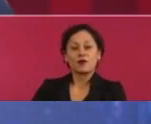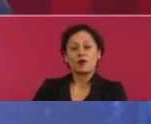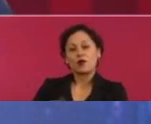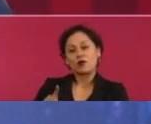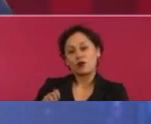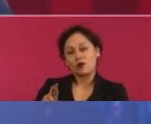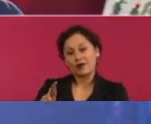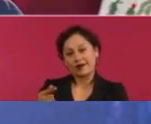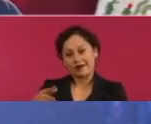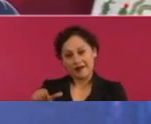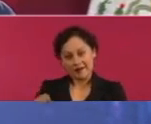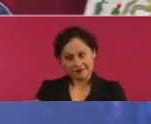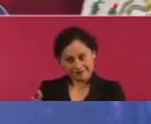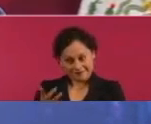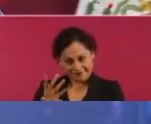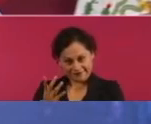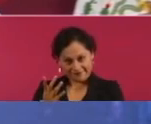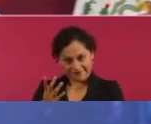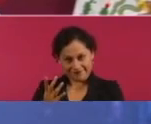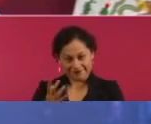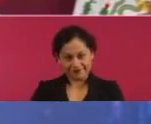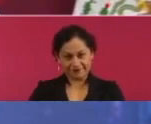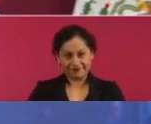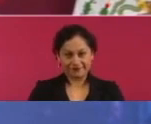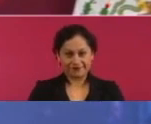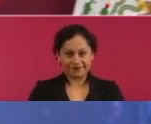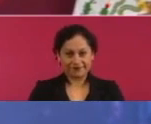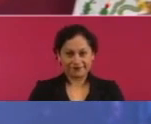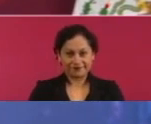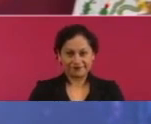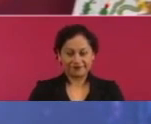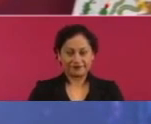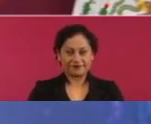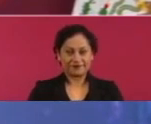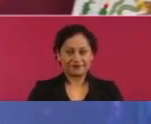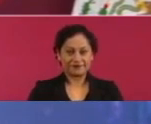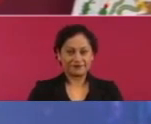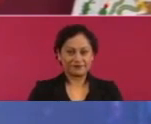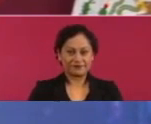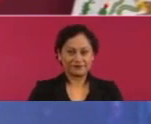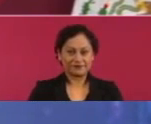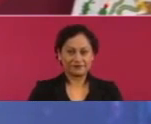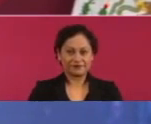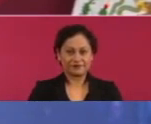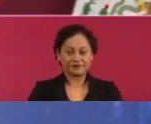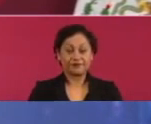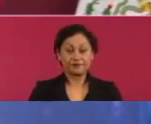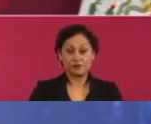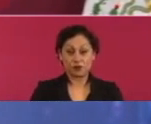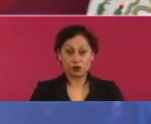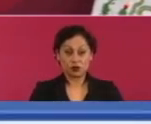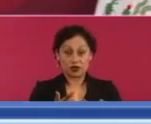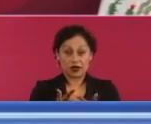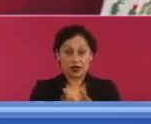absolutamente nada y todo todo les parece mal nada les embona ya supérame así como el